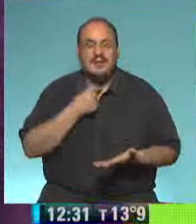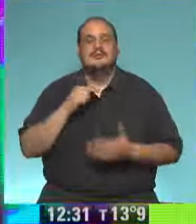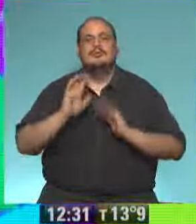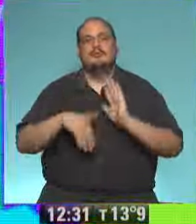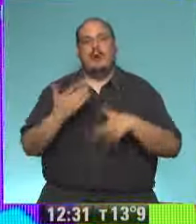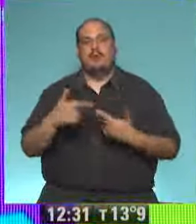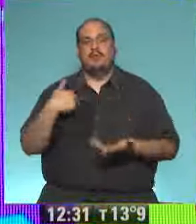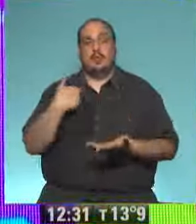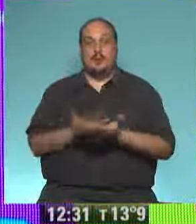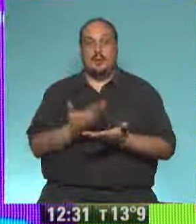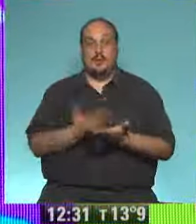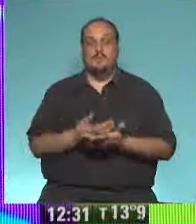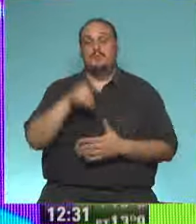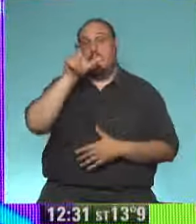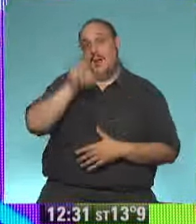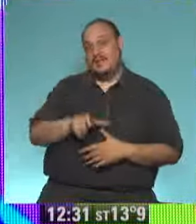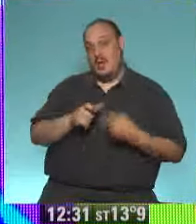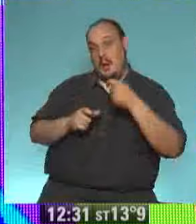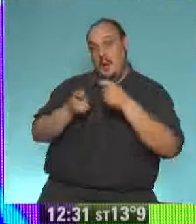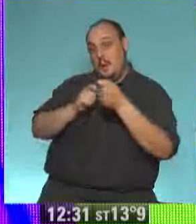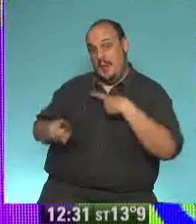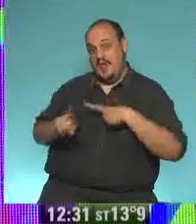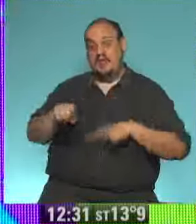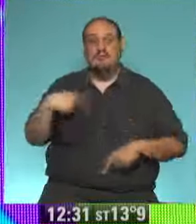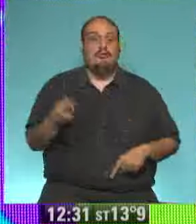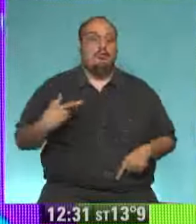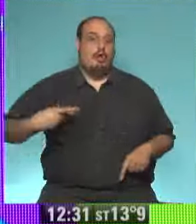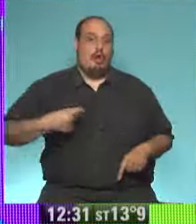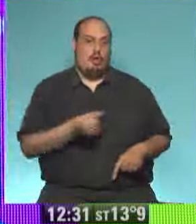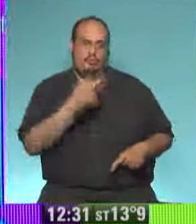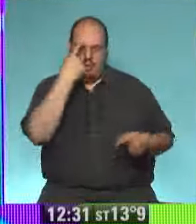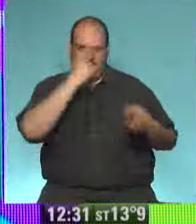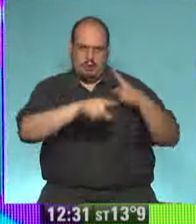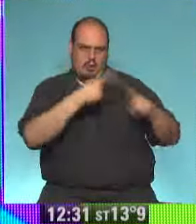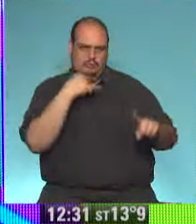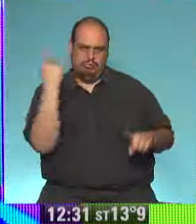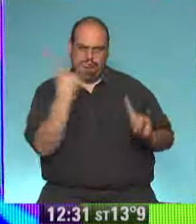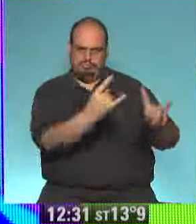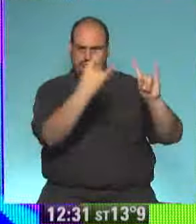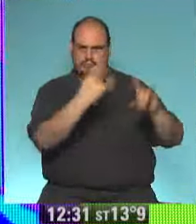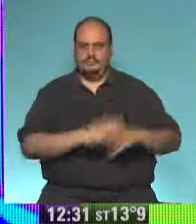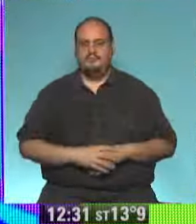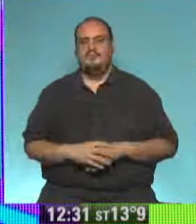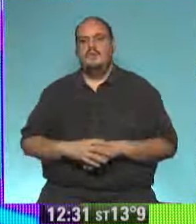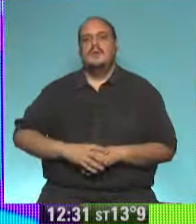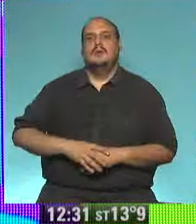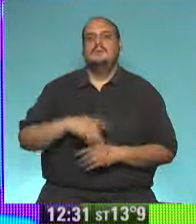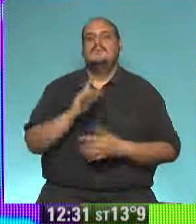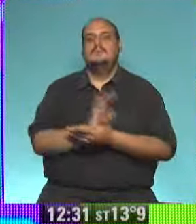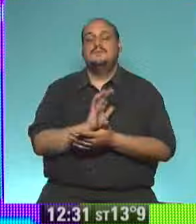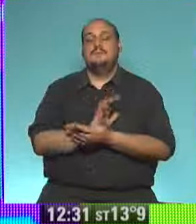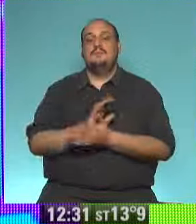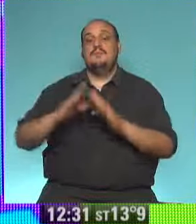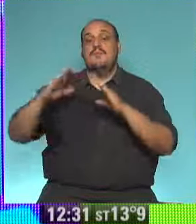les propongo, uno va a ser el que vende y el otro el que compra. Ustedes se ponen de acuerdo. Vamos a tratar de alquilar una